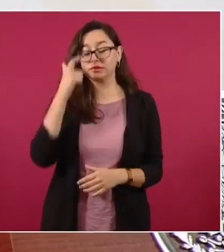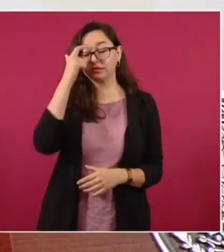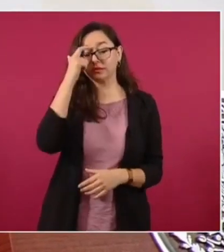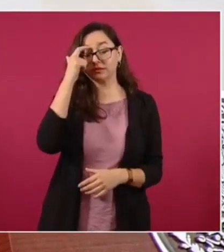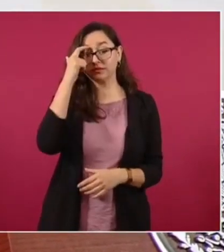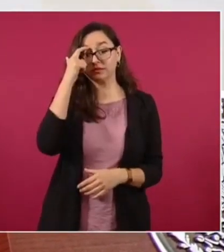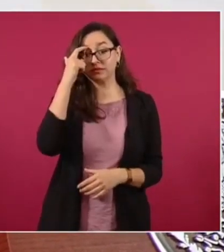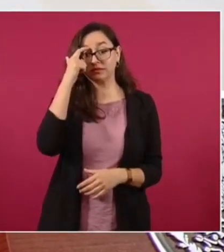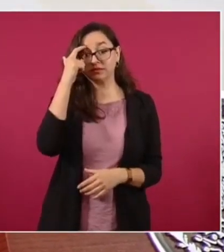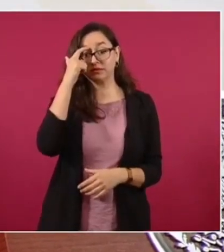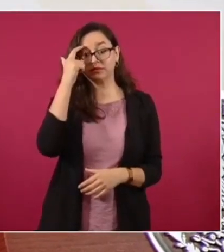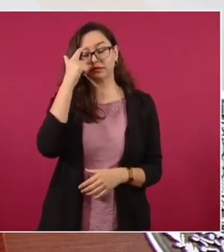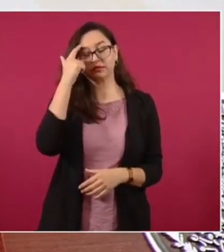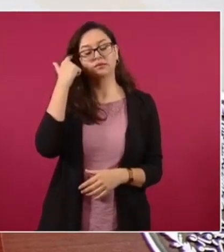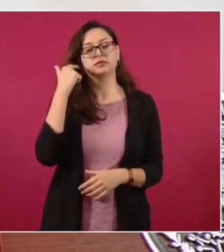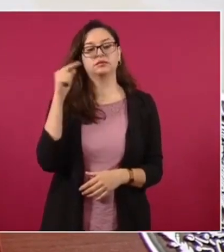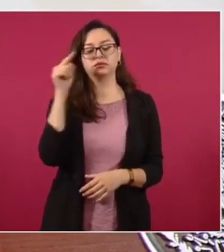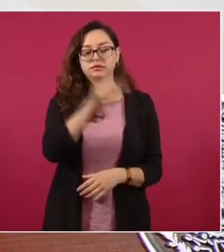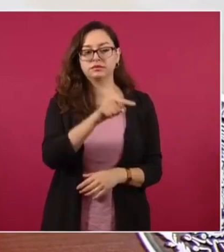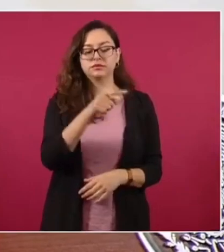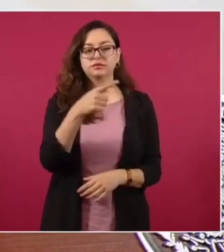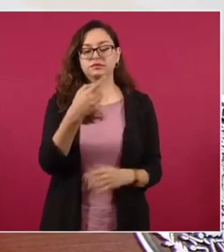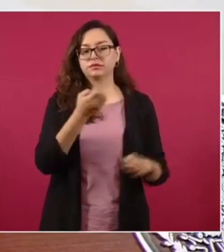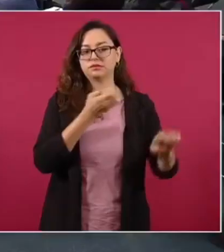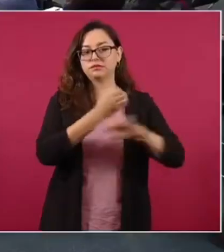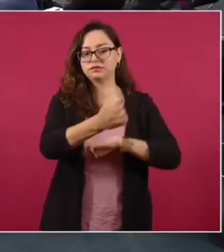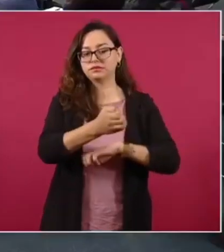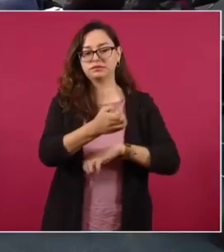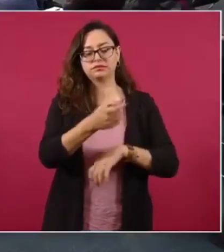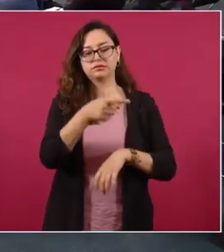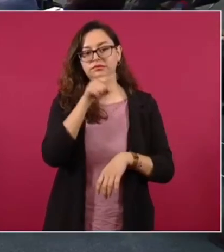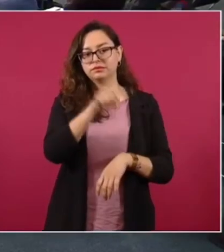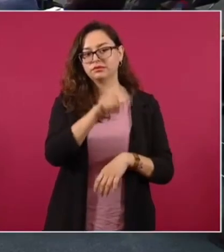que tienen más apergollado.